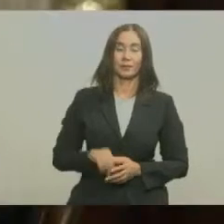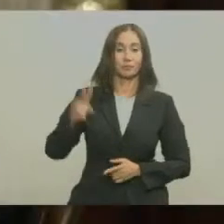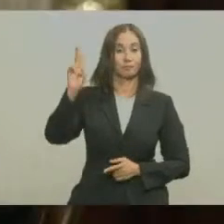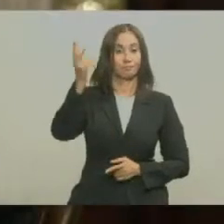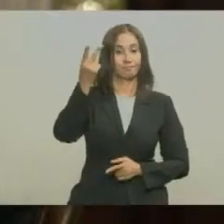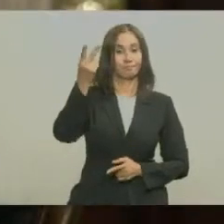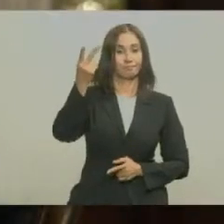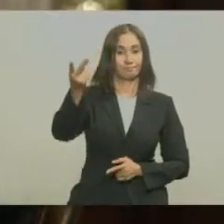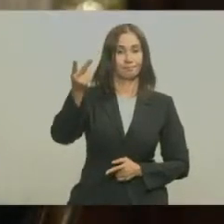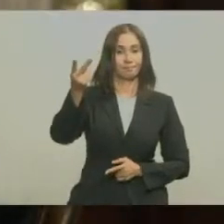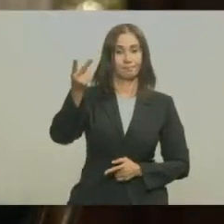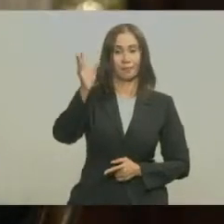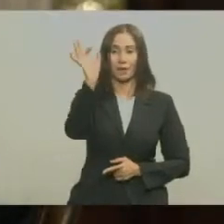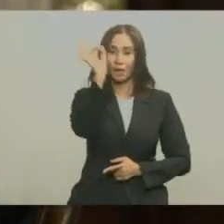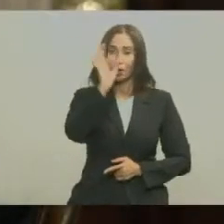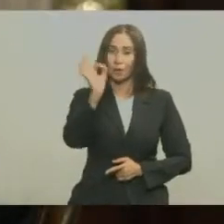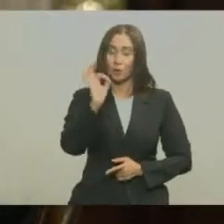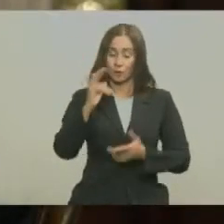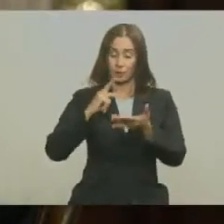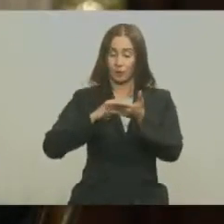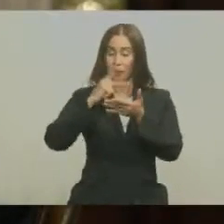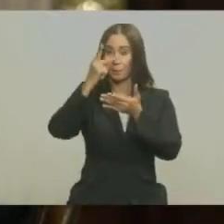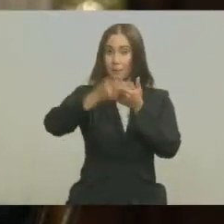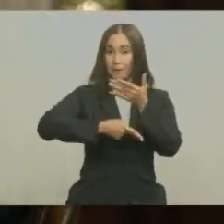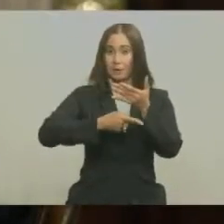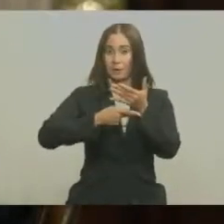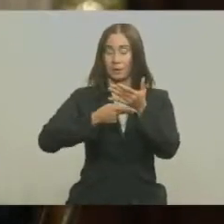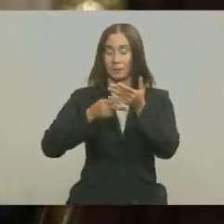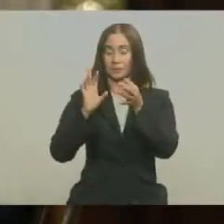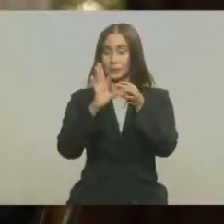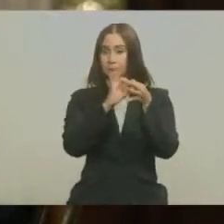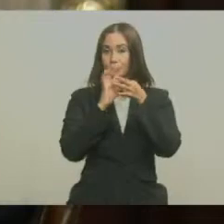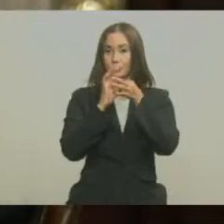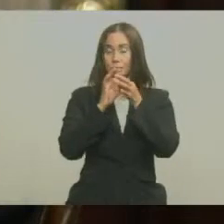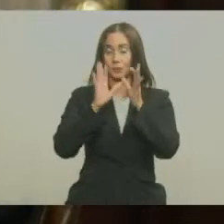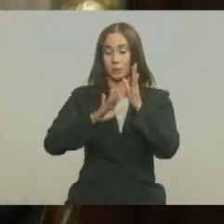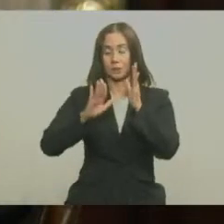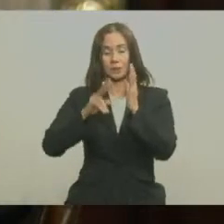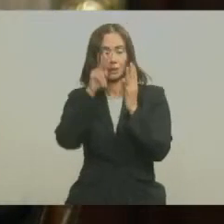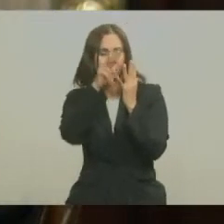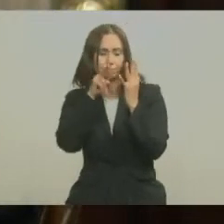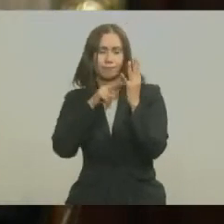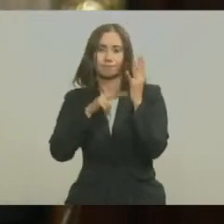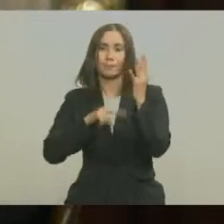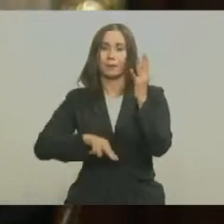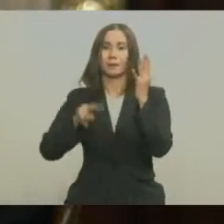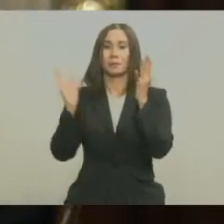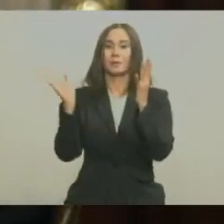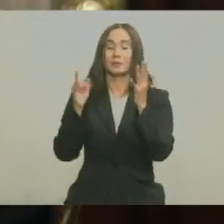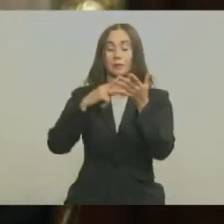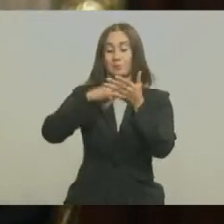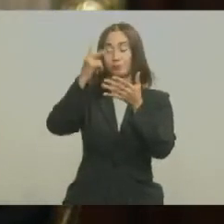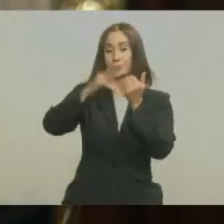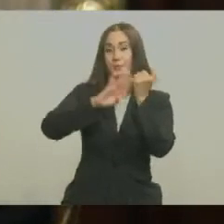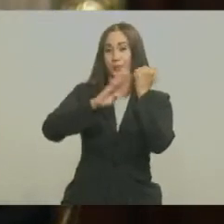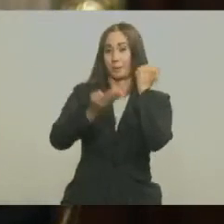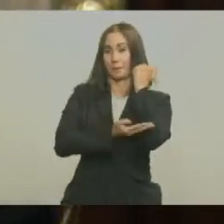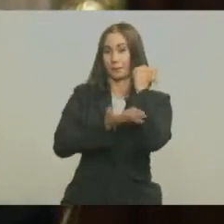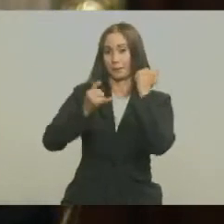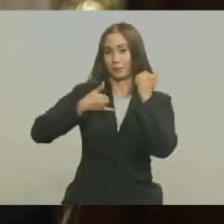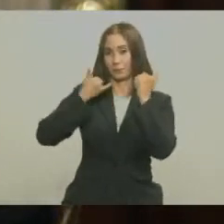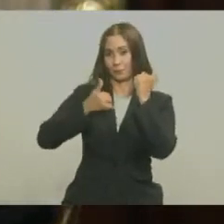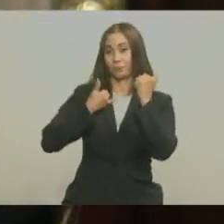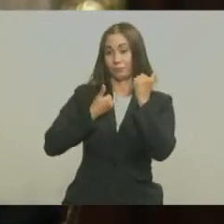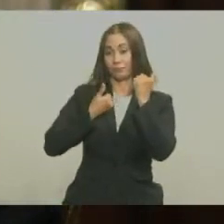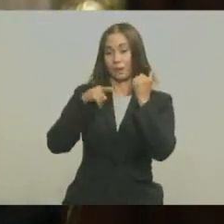Segundo, formular el plan de prevención de uniones tempranas y revisar el plan de reducción de embarazos adolescentes para